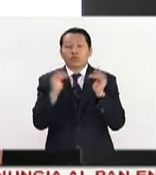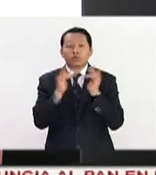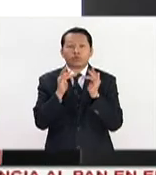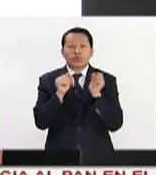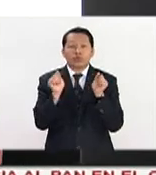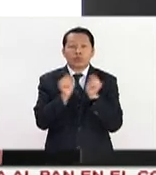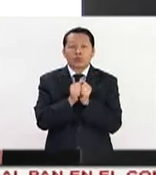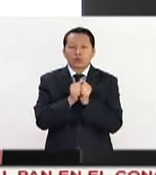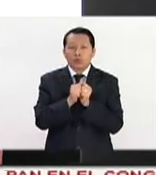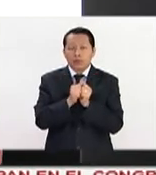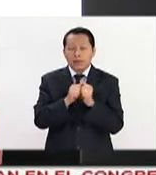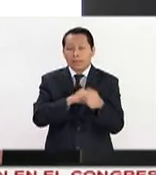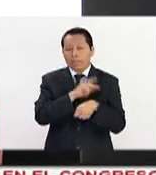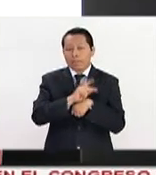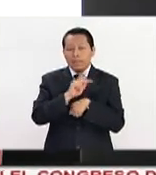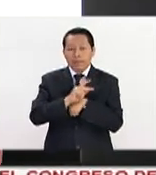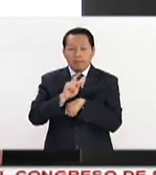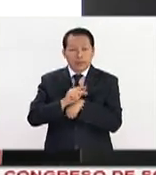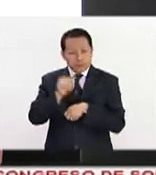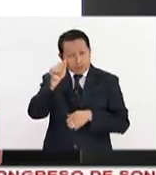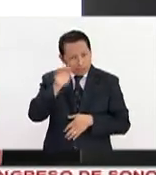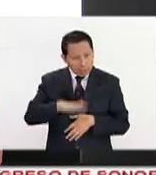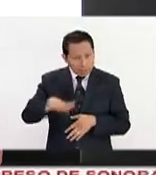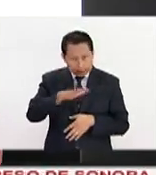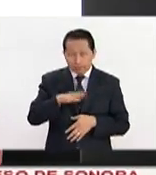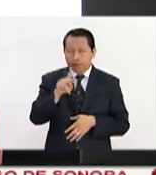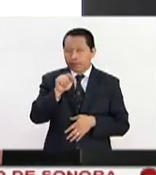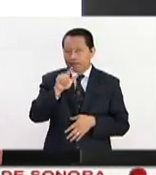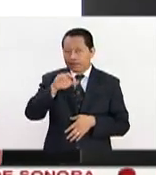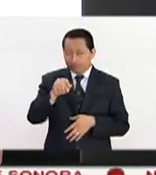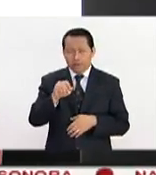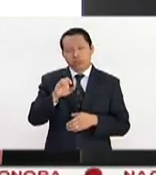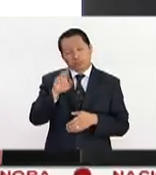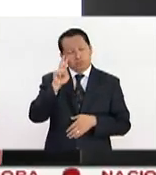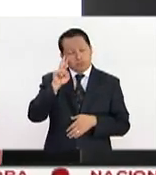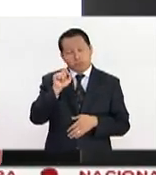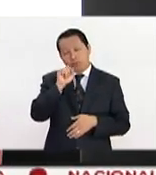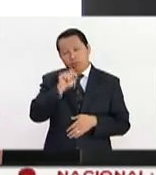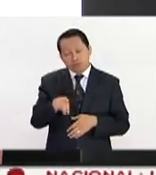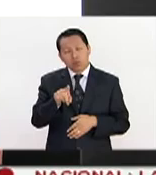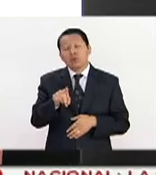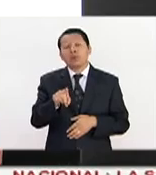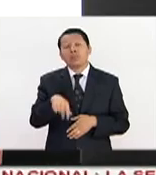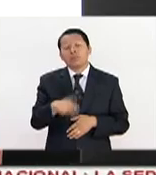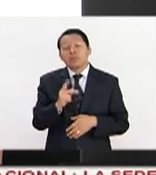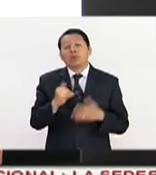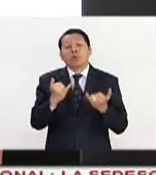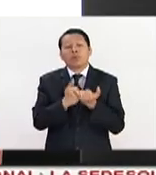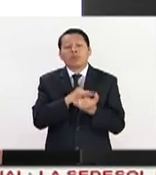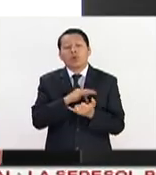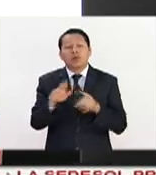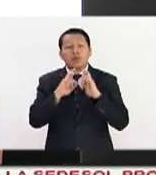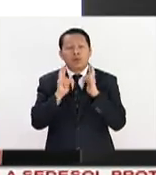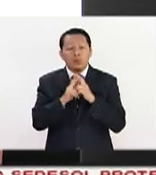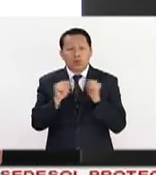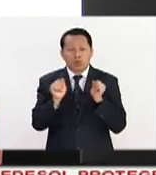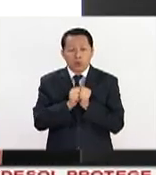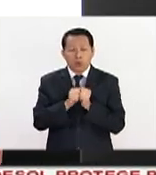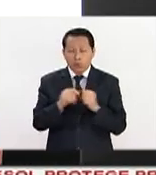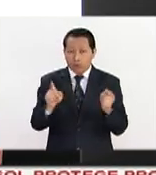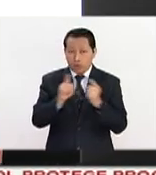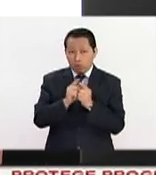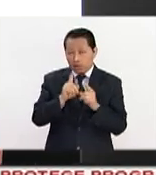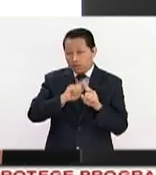con países de Asia-Pacífico, entre ellos Vietnam, por supuesto, pero de ahí que se va a reunir en